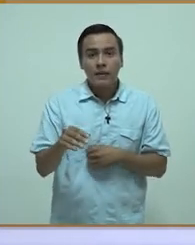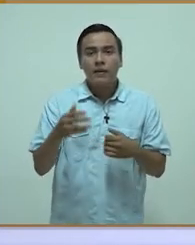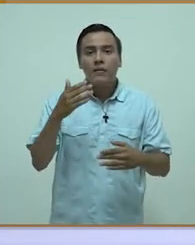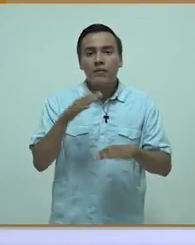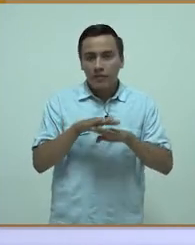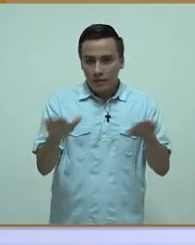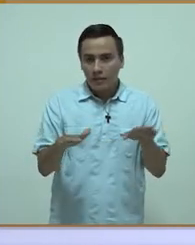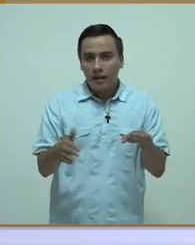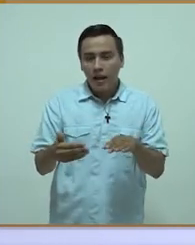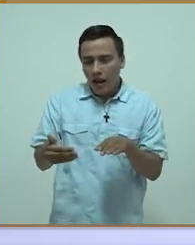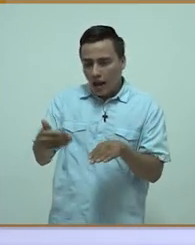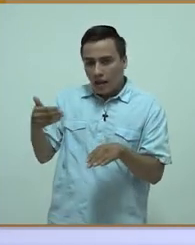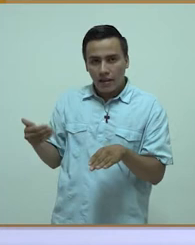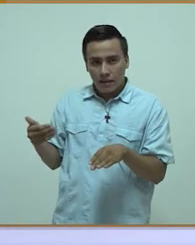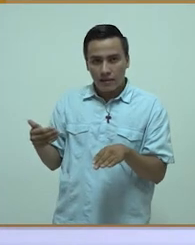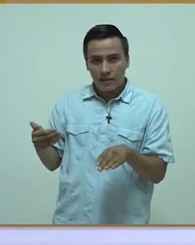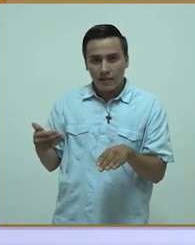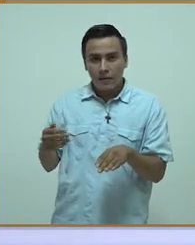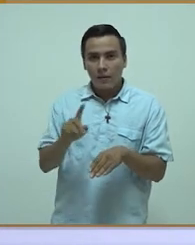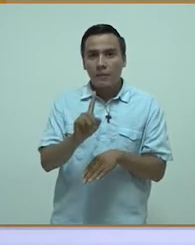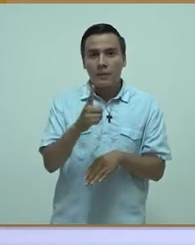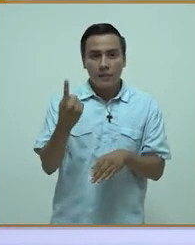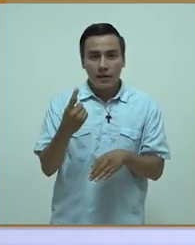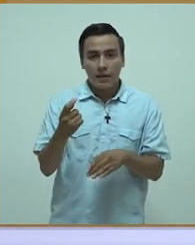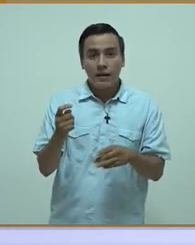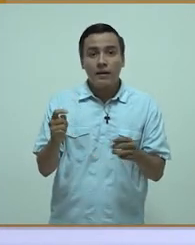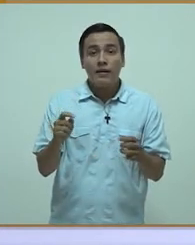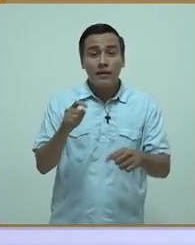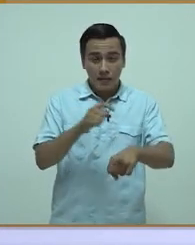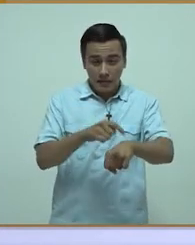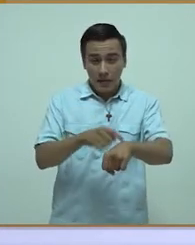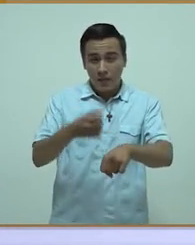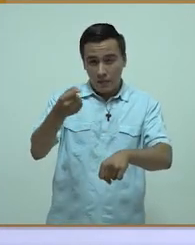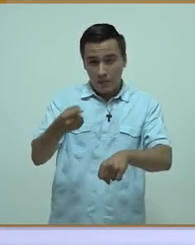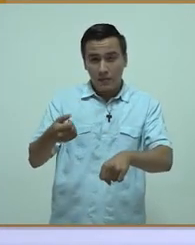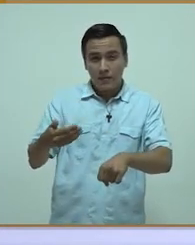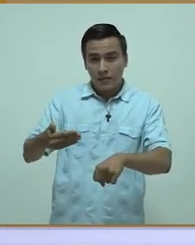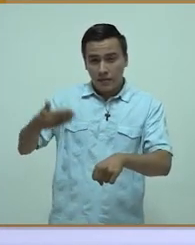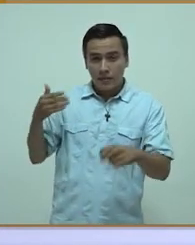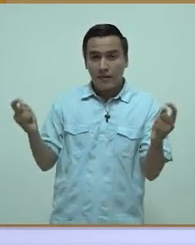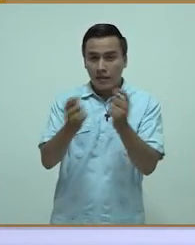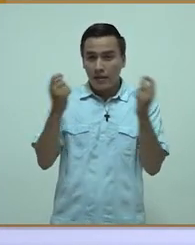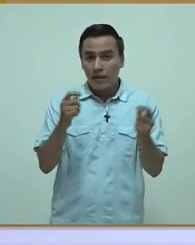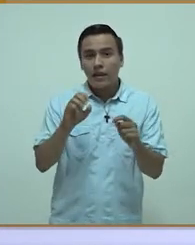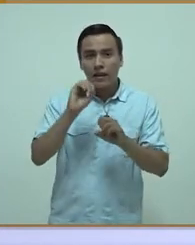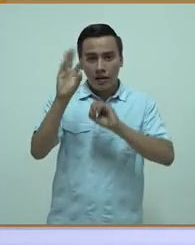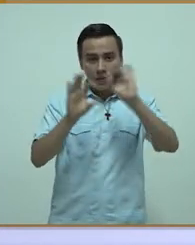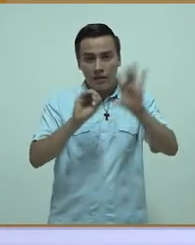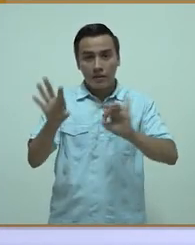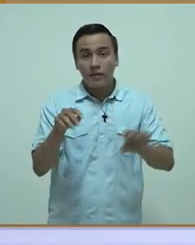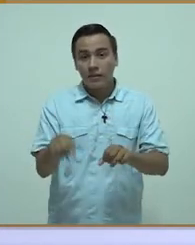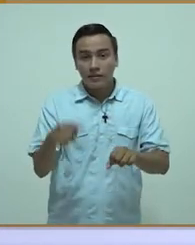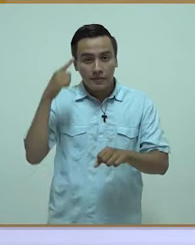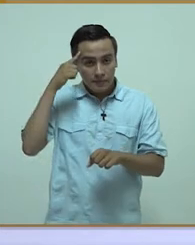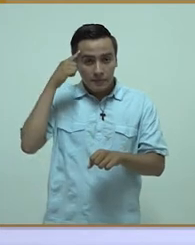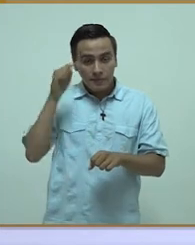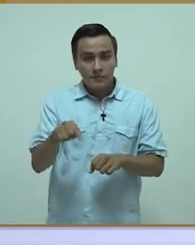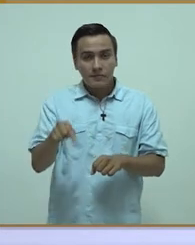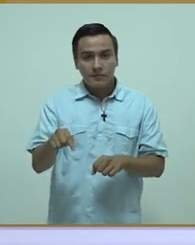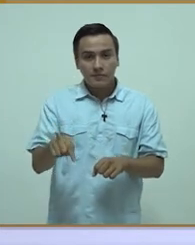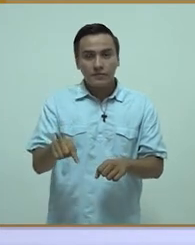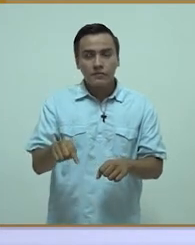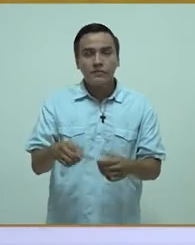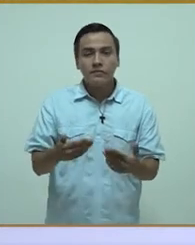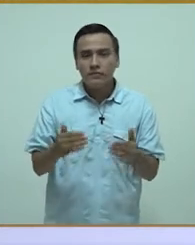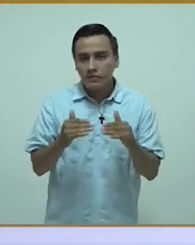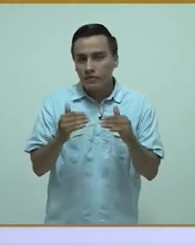y finaliza antes de las primeras vísperas de la Navidad. Y en ese sentido, tomamos el aspecto